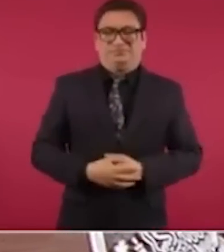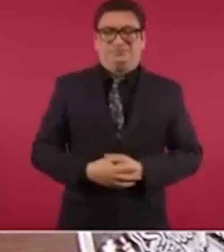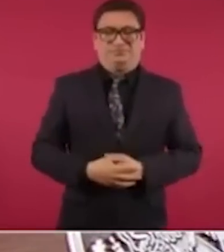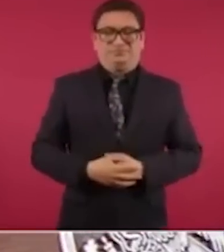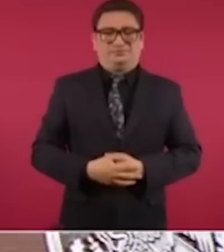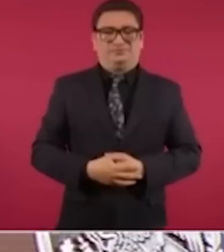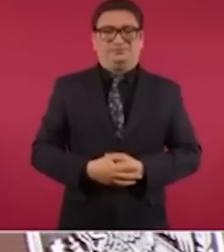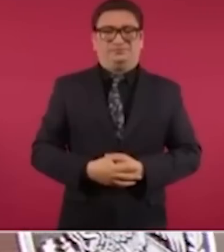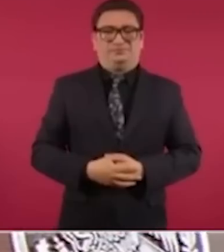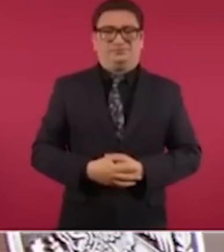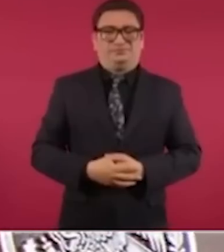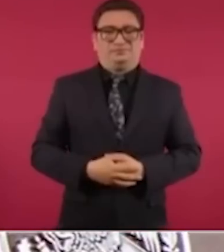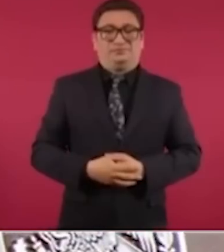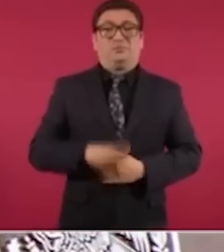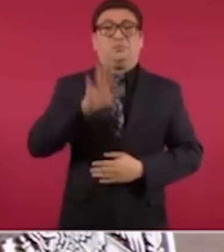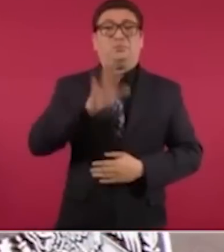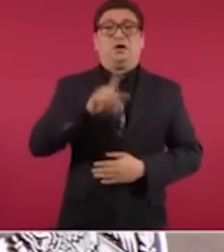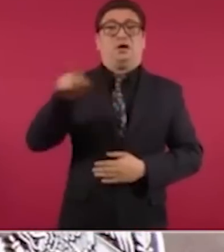masoquismo